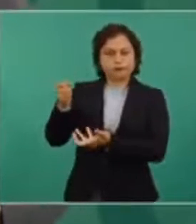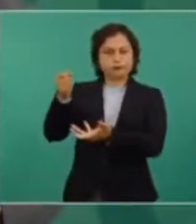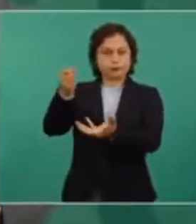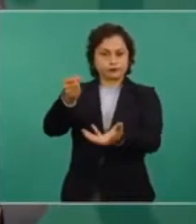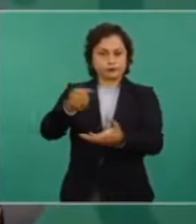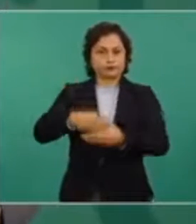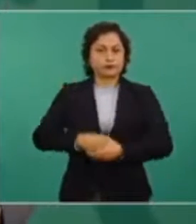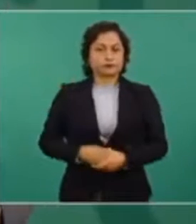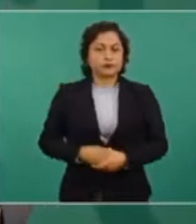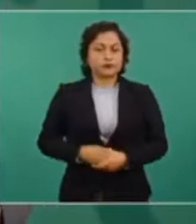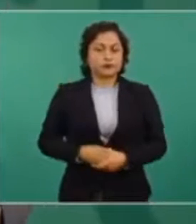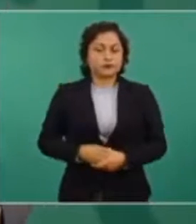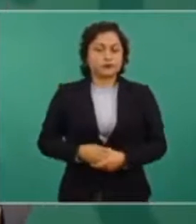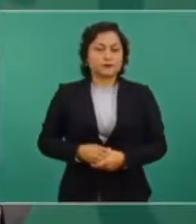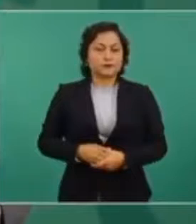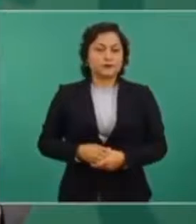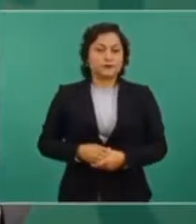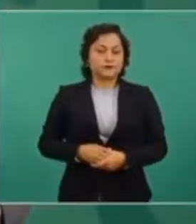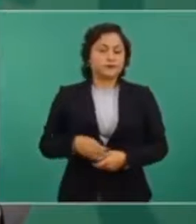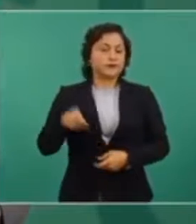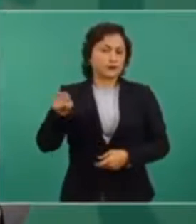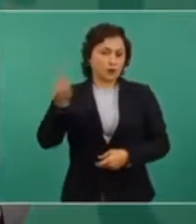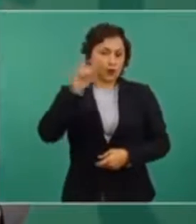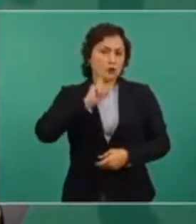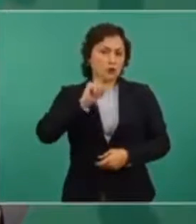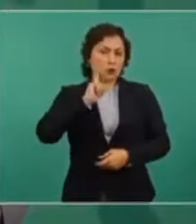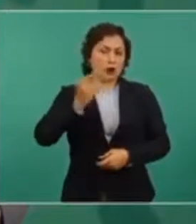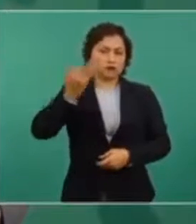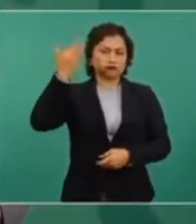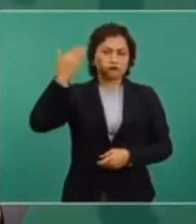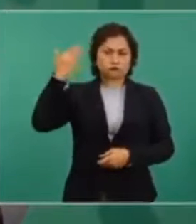ha estado actuando muy bien,